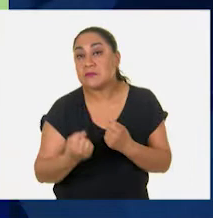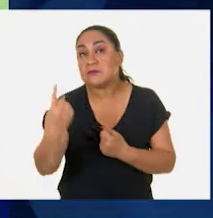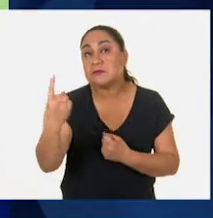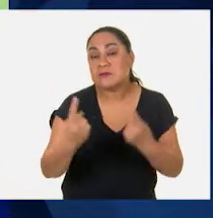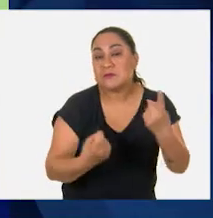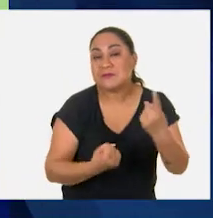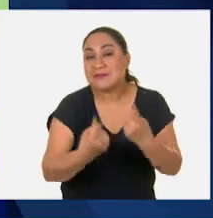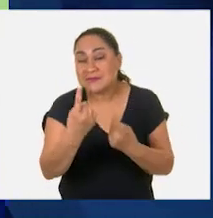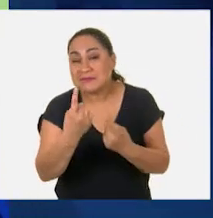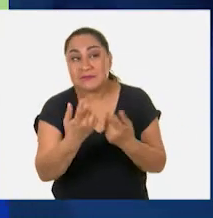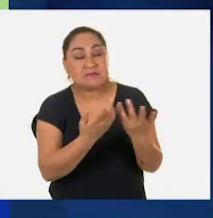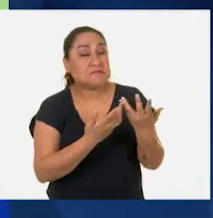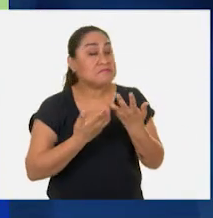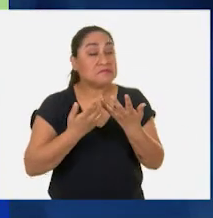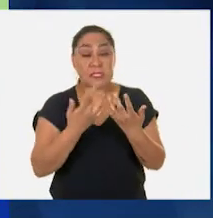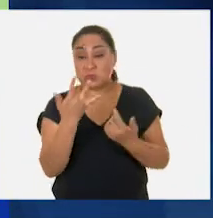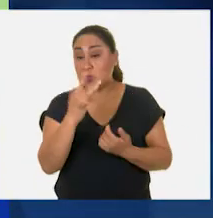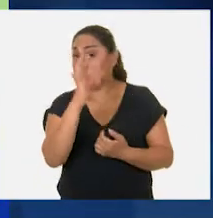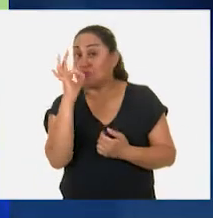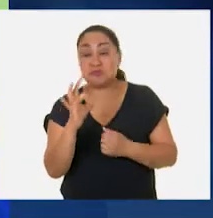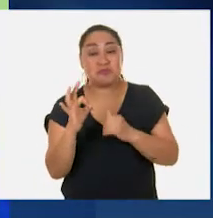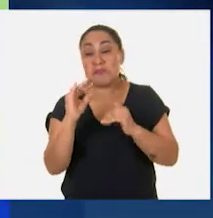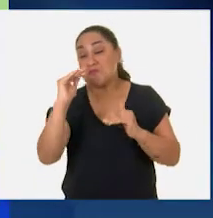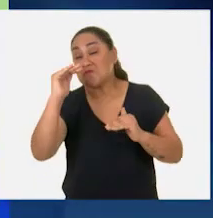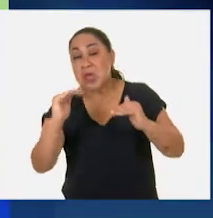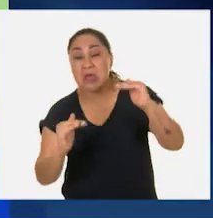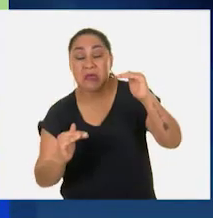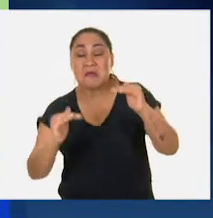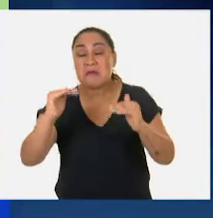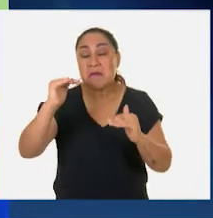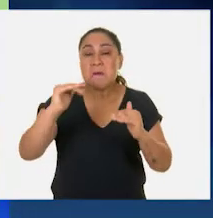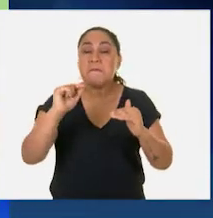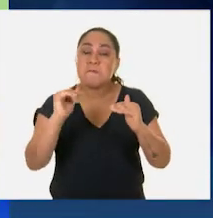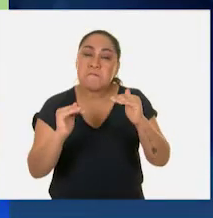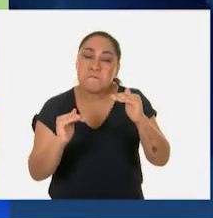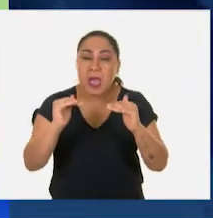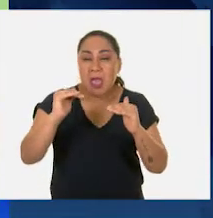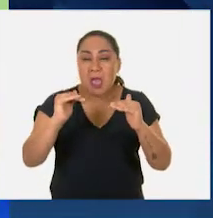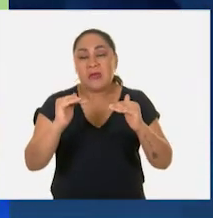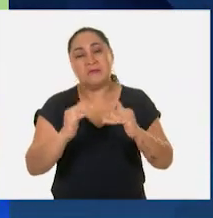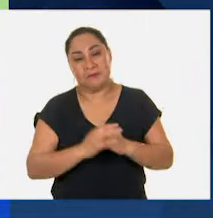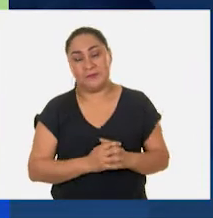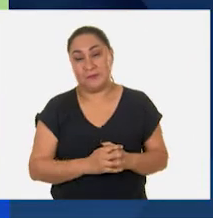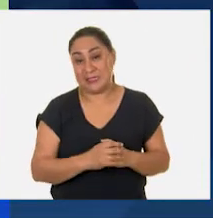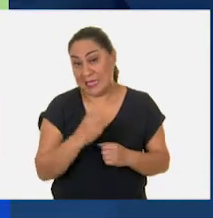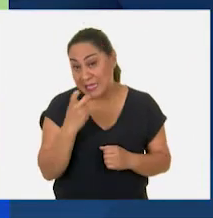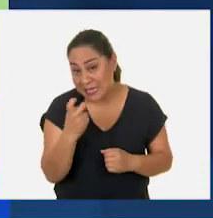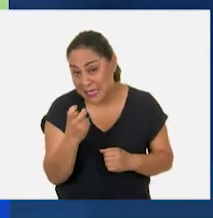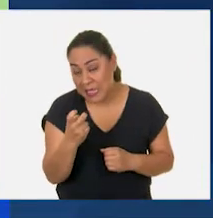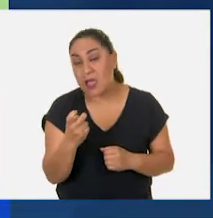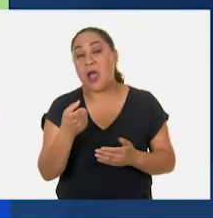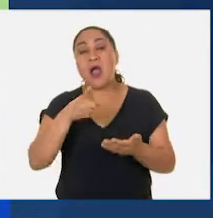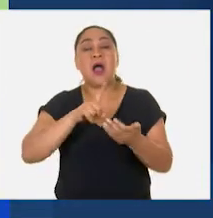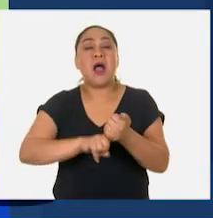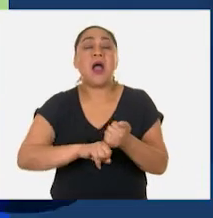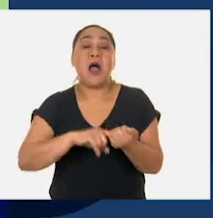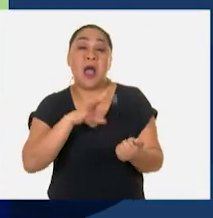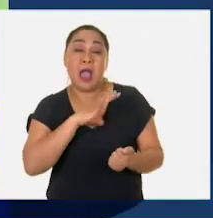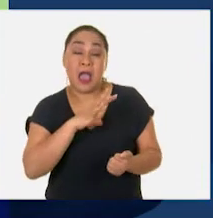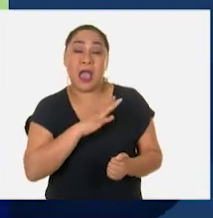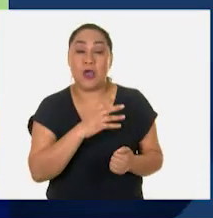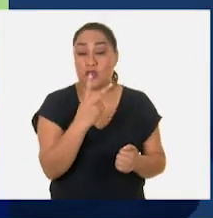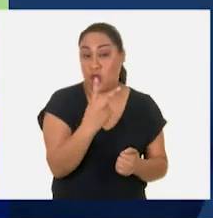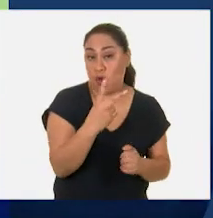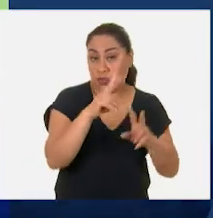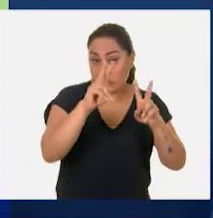aspectos no obtiene el 50%, pero es el más votado. Esto sucede cuando existen más de dos